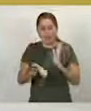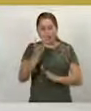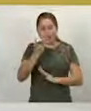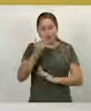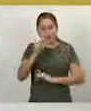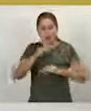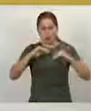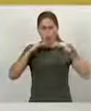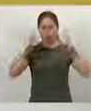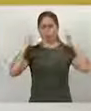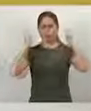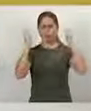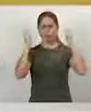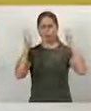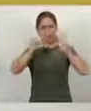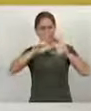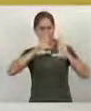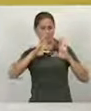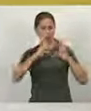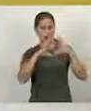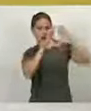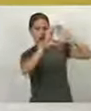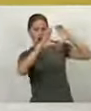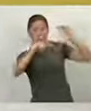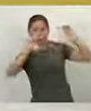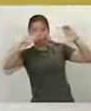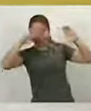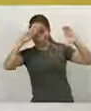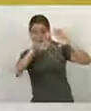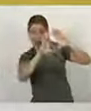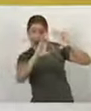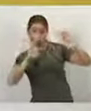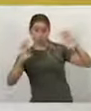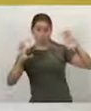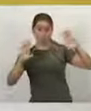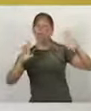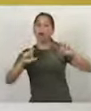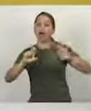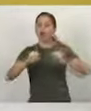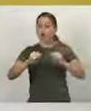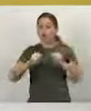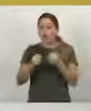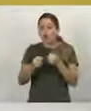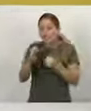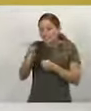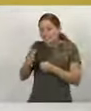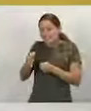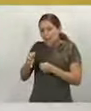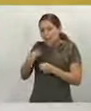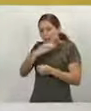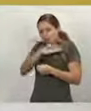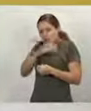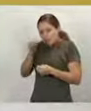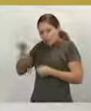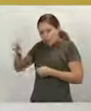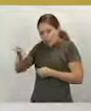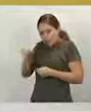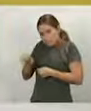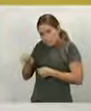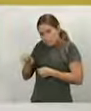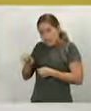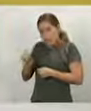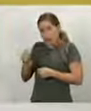protesta en todo el país, lo que obligó precisamente a Batista a detener los